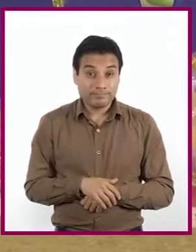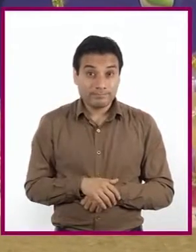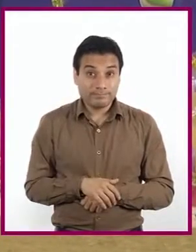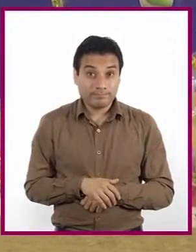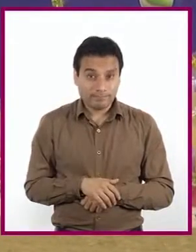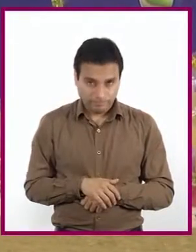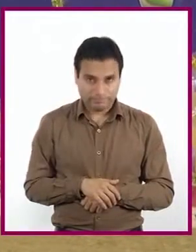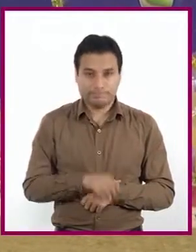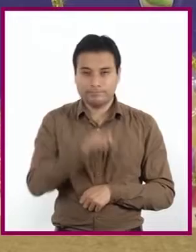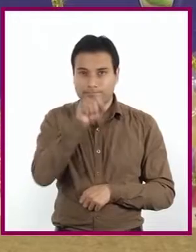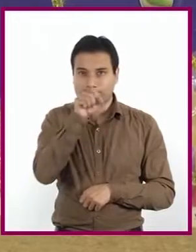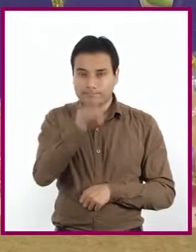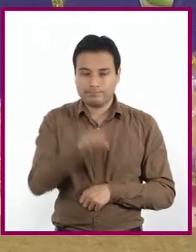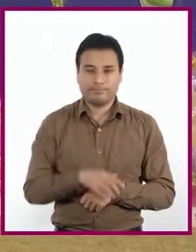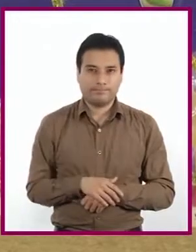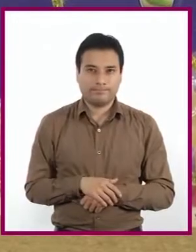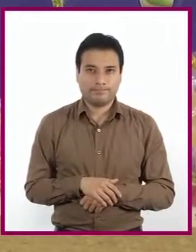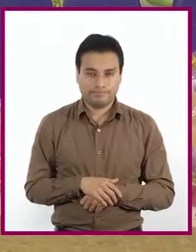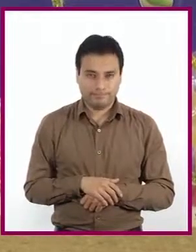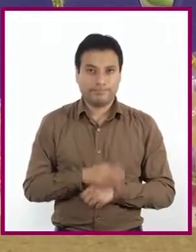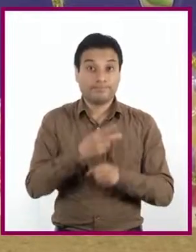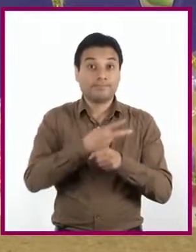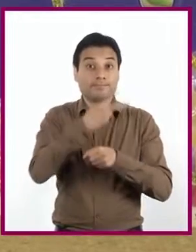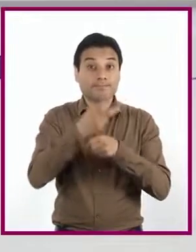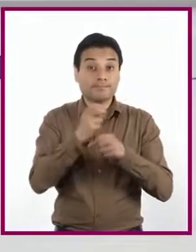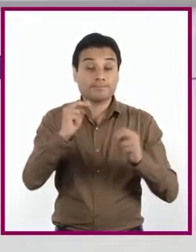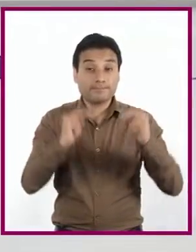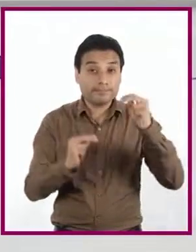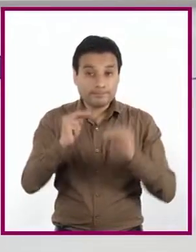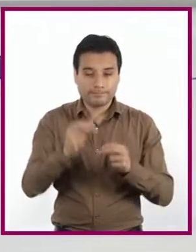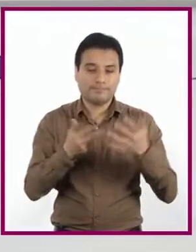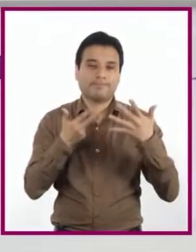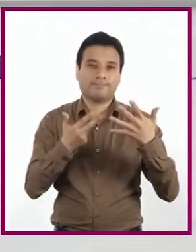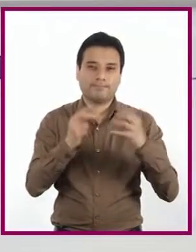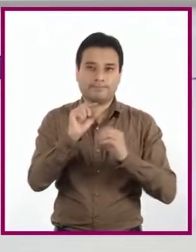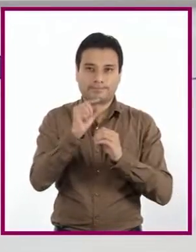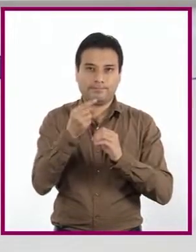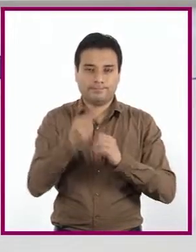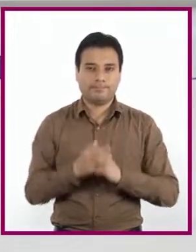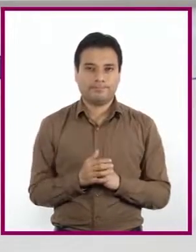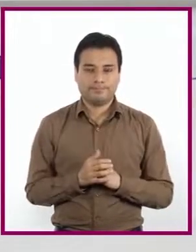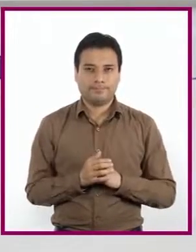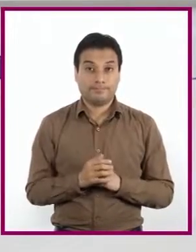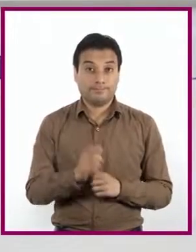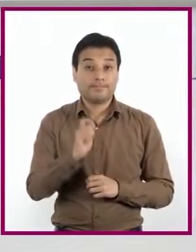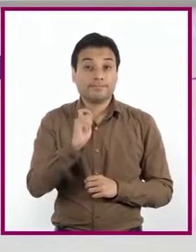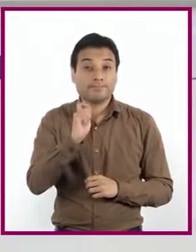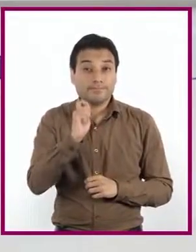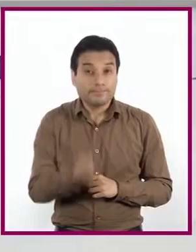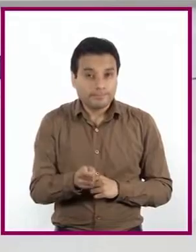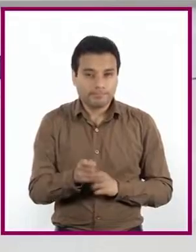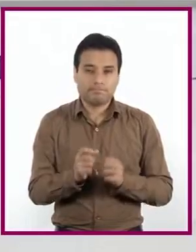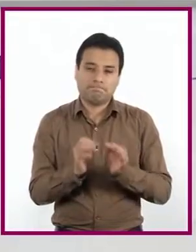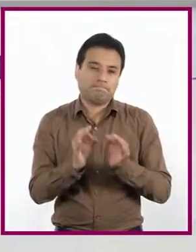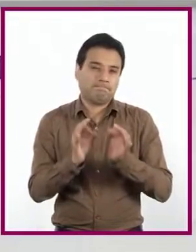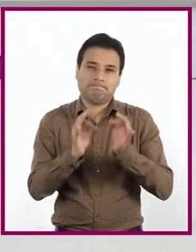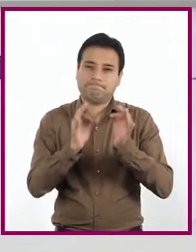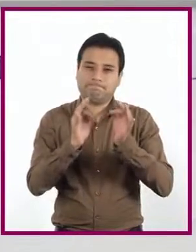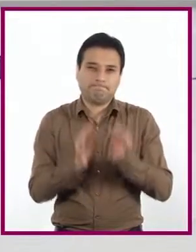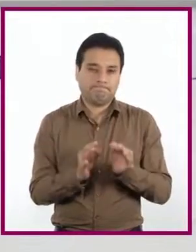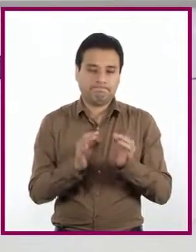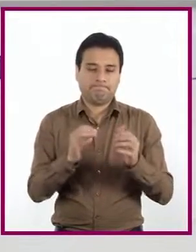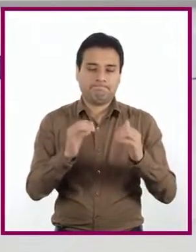órbita. 8 electrones y 8 electrones en la segunda órbita. Esto le permite su estabilidad.